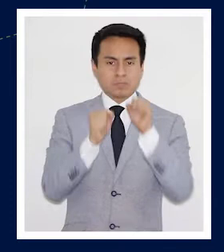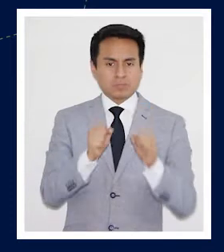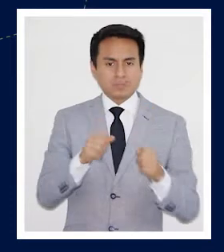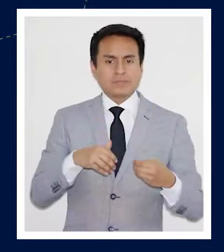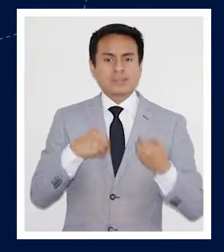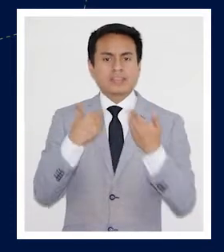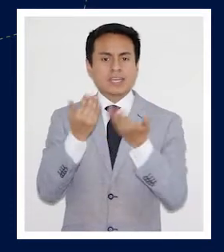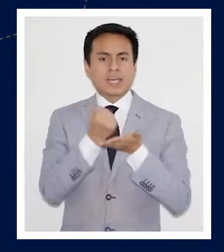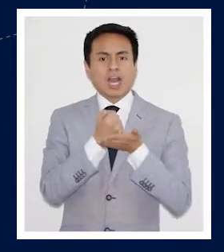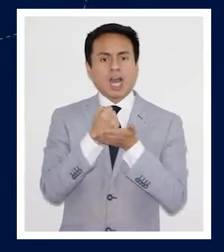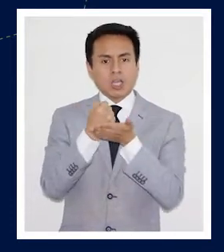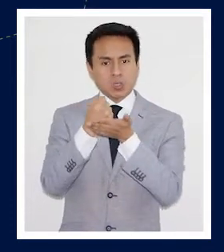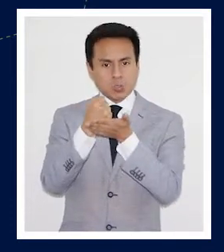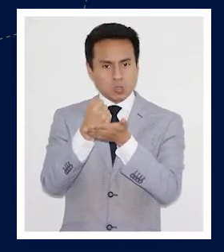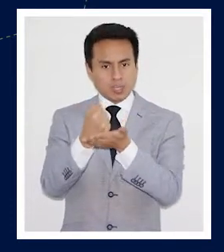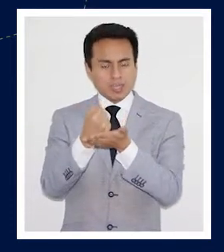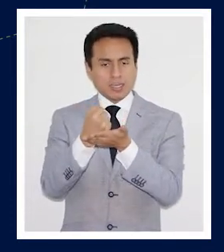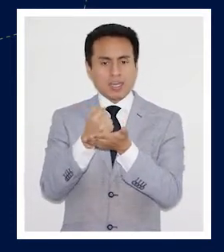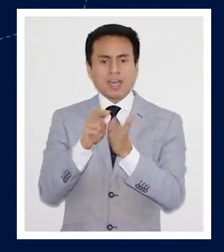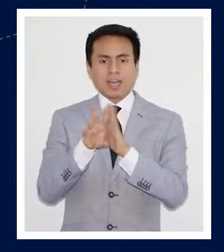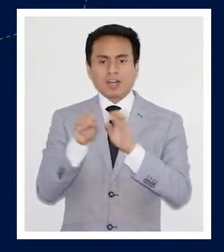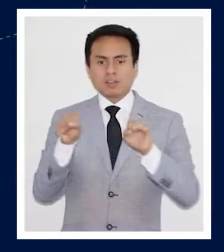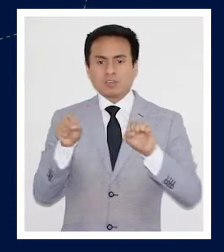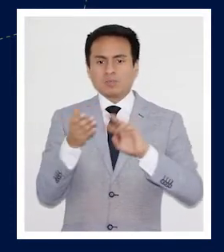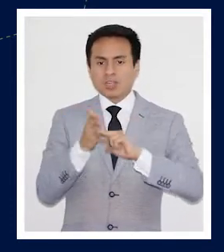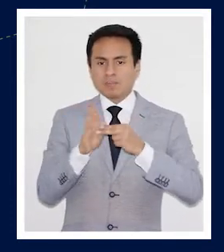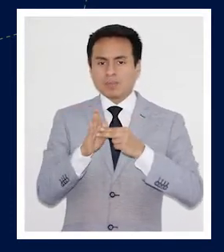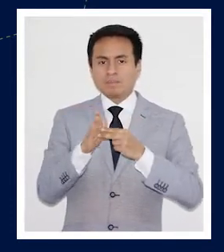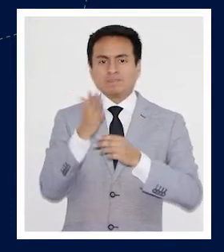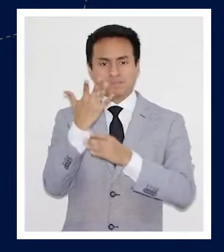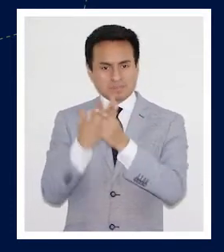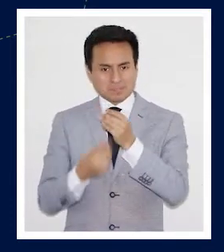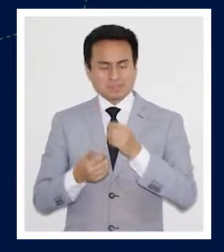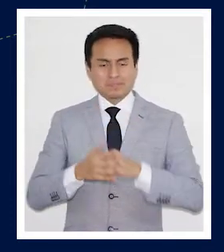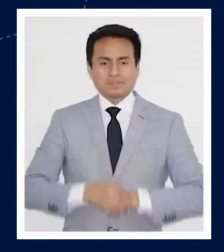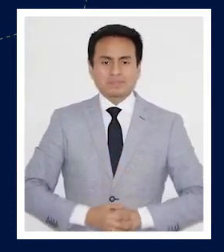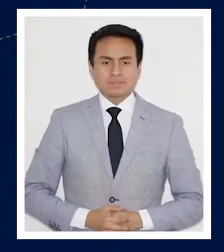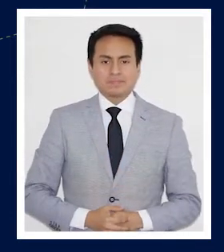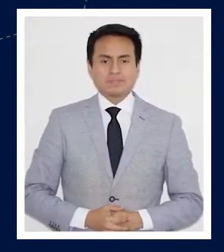pueden dar ayuda a la resolución de un caso.